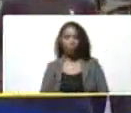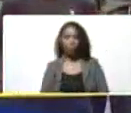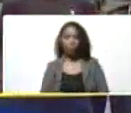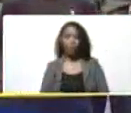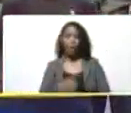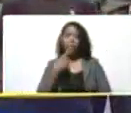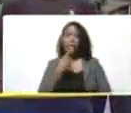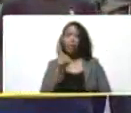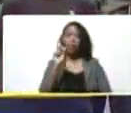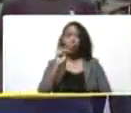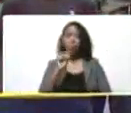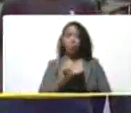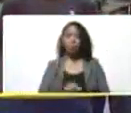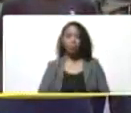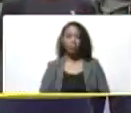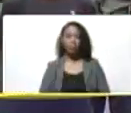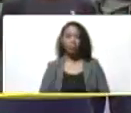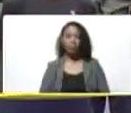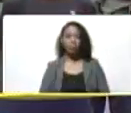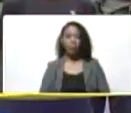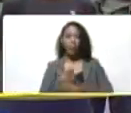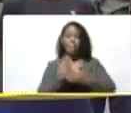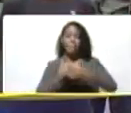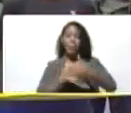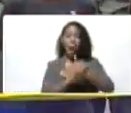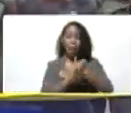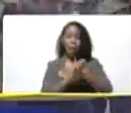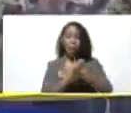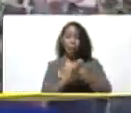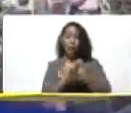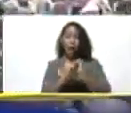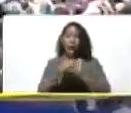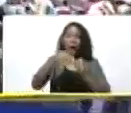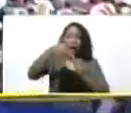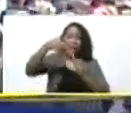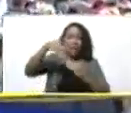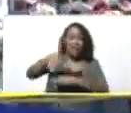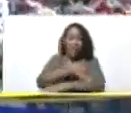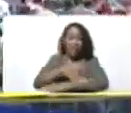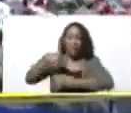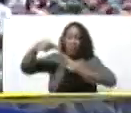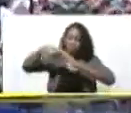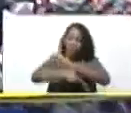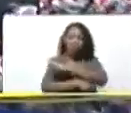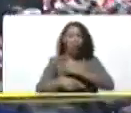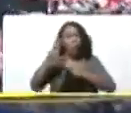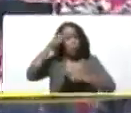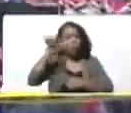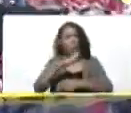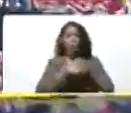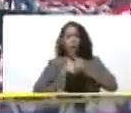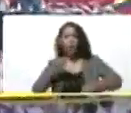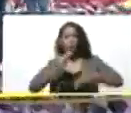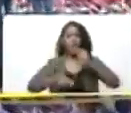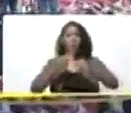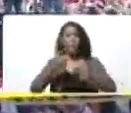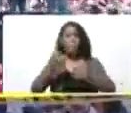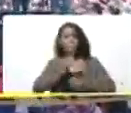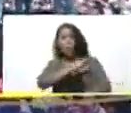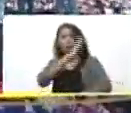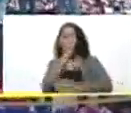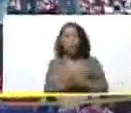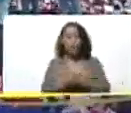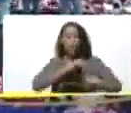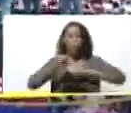Dijo también, vamos a las catacumbas del pueblo a construir un poderoso movimiento